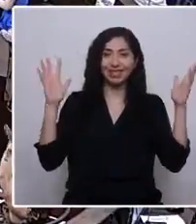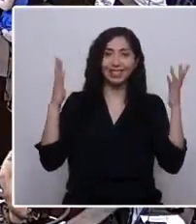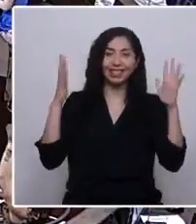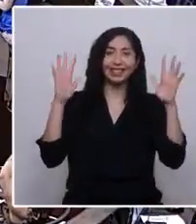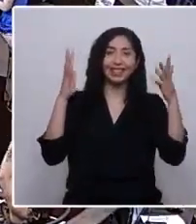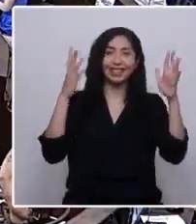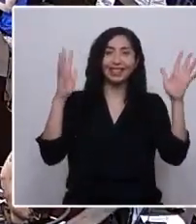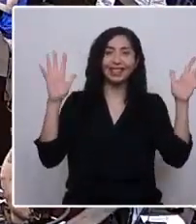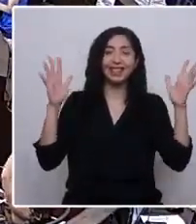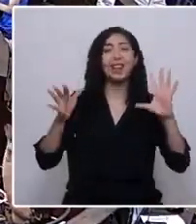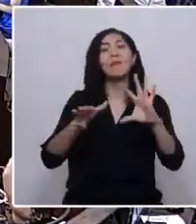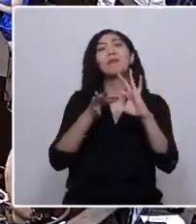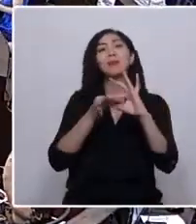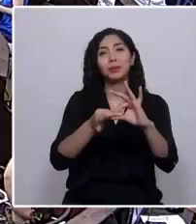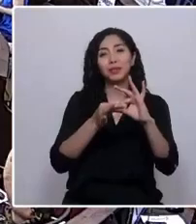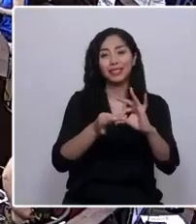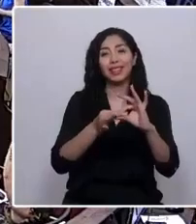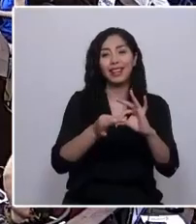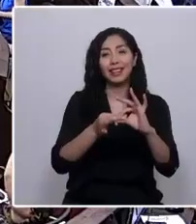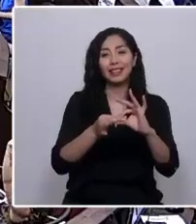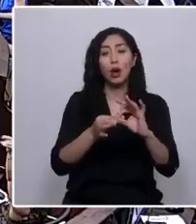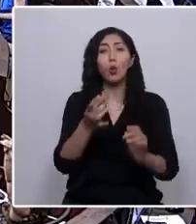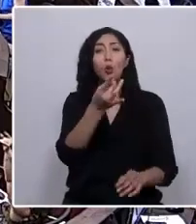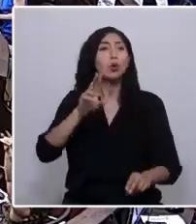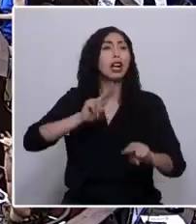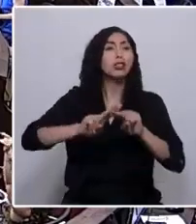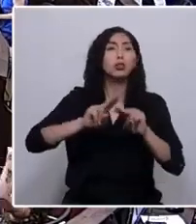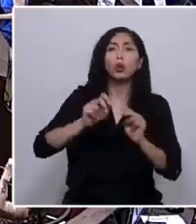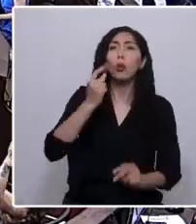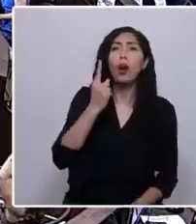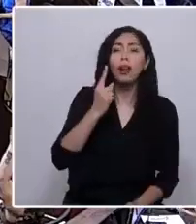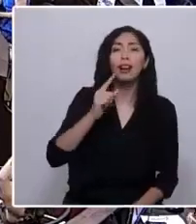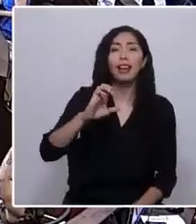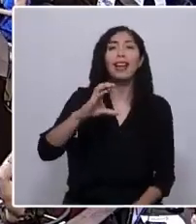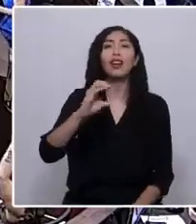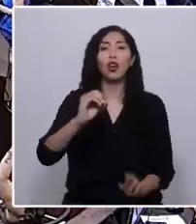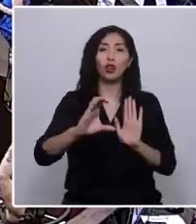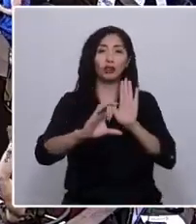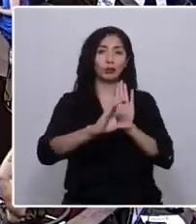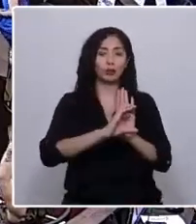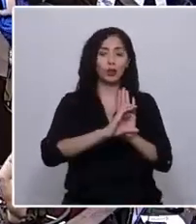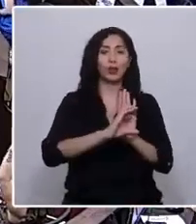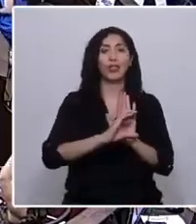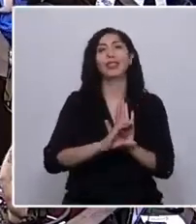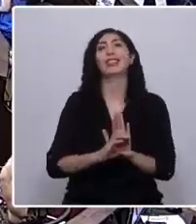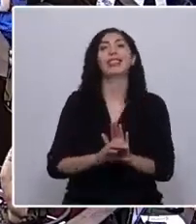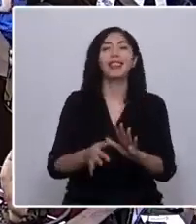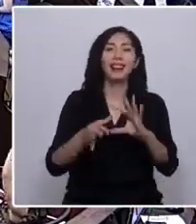Muchas gracias. Única solución. Gracias.